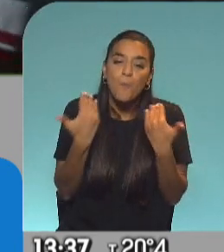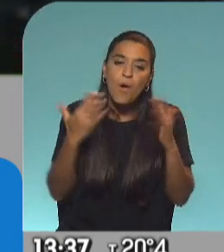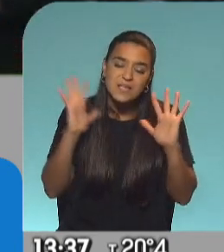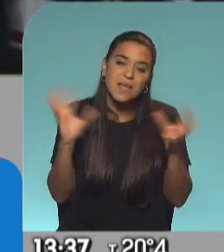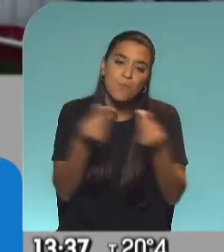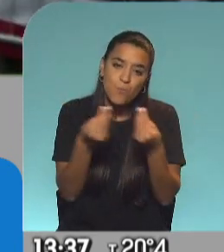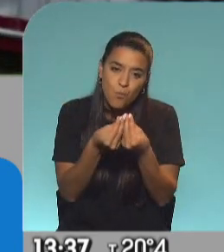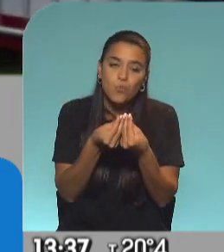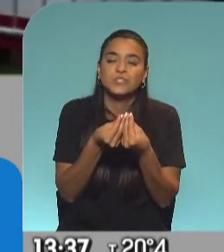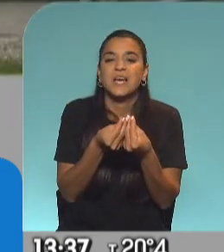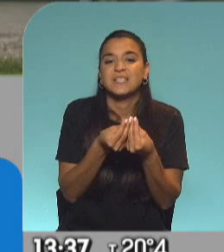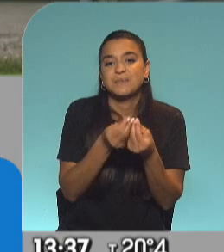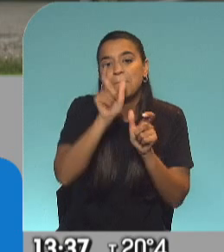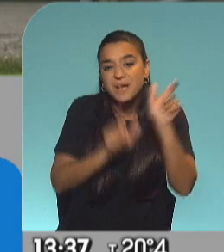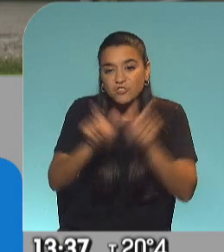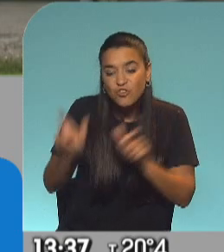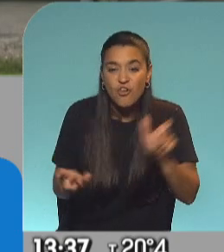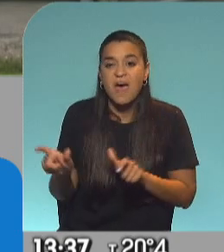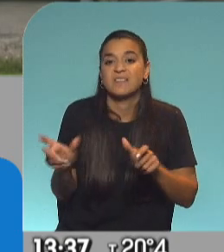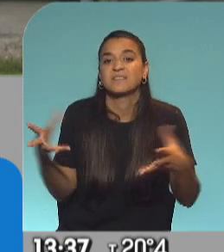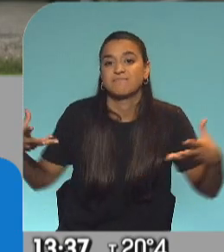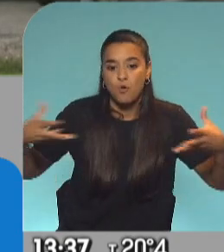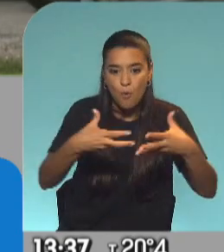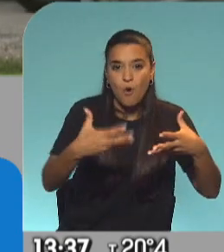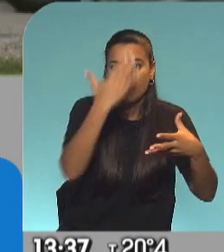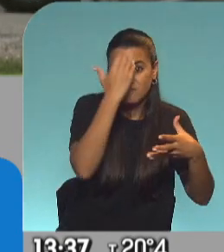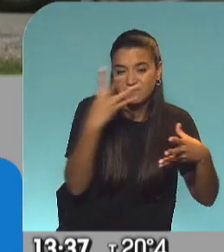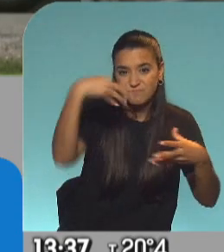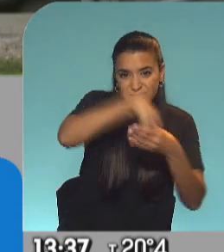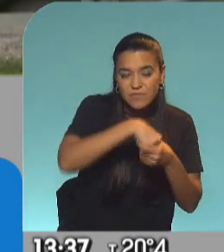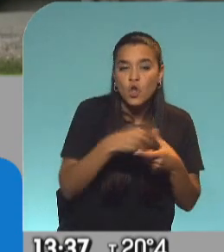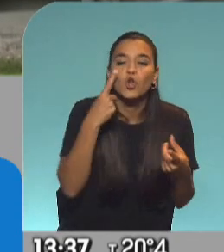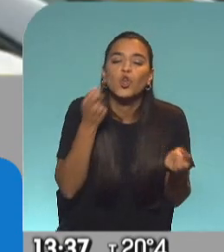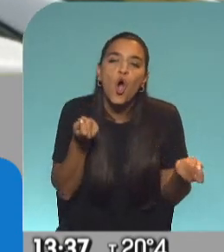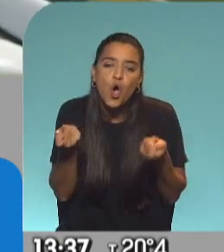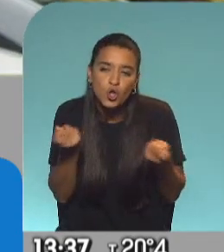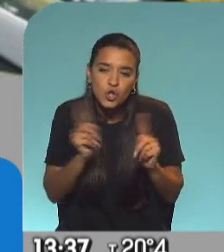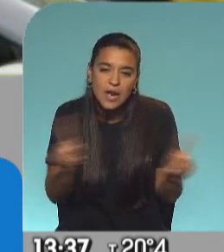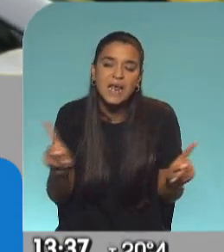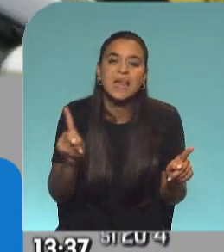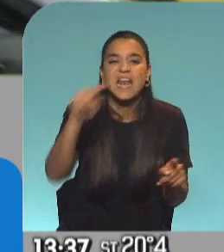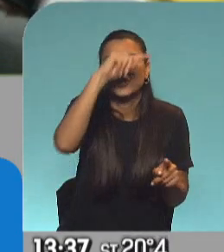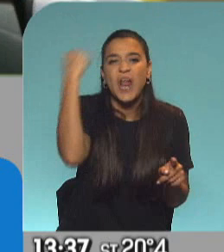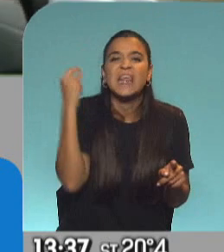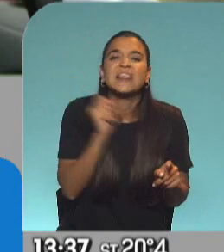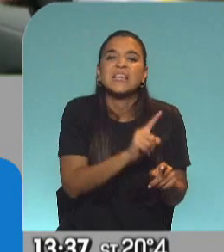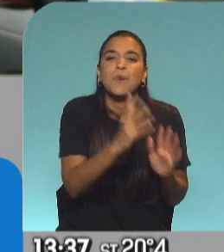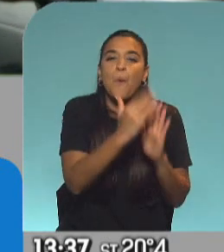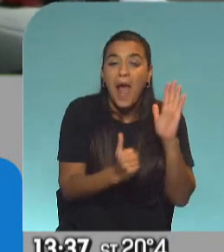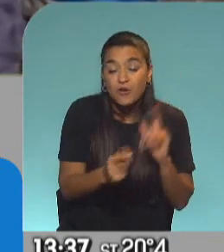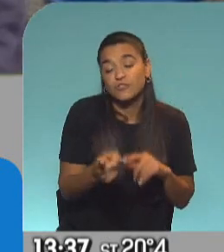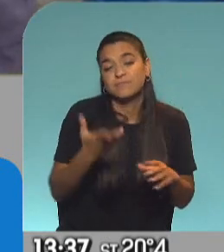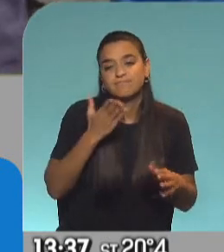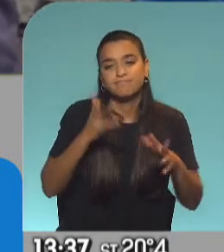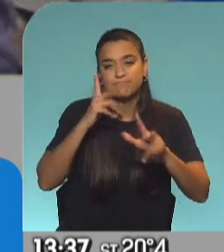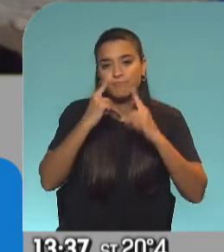de de gente que lo sigue y no necesariamente él controla, como estos nacionalistas blancos, salgan a la calle